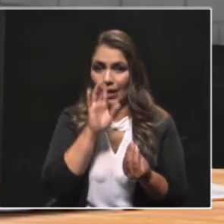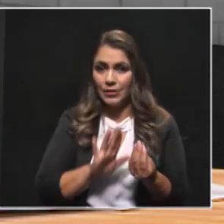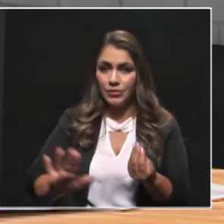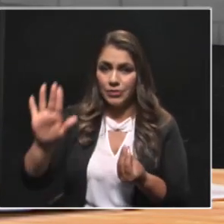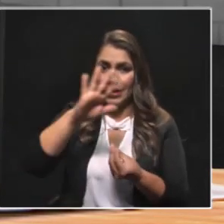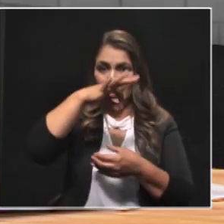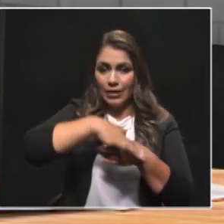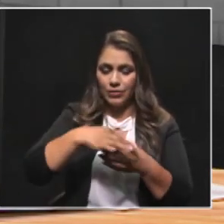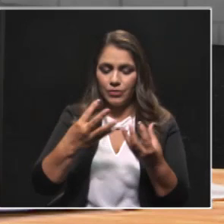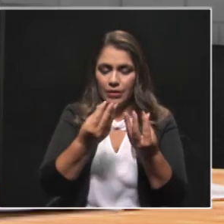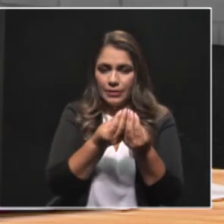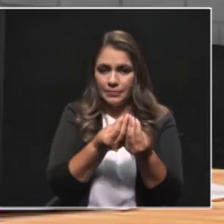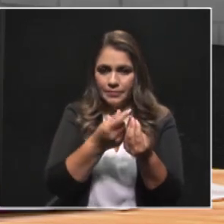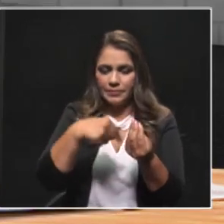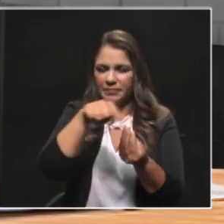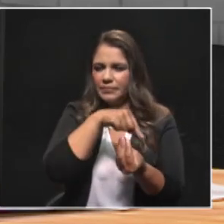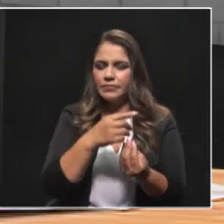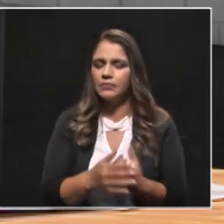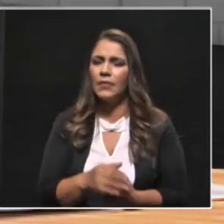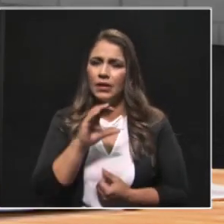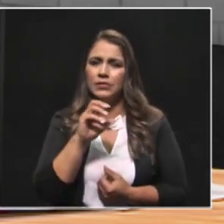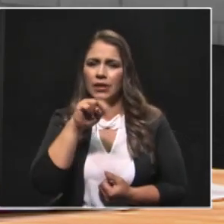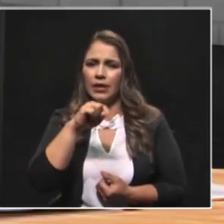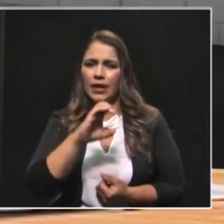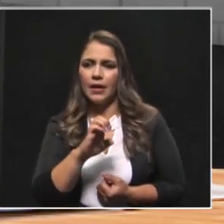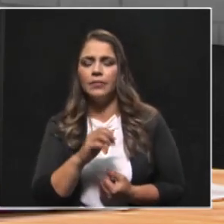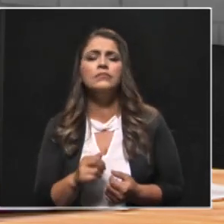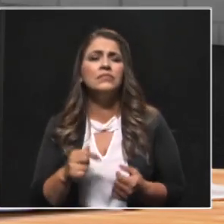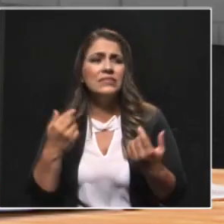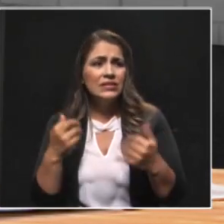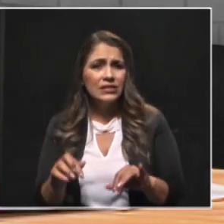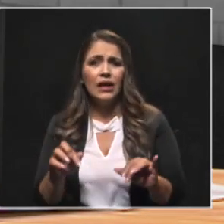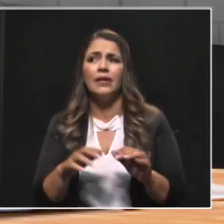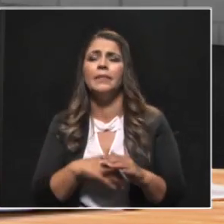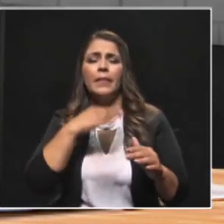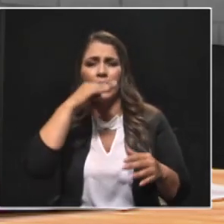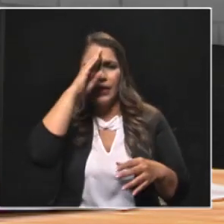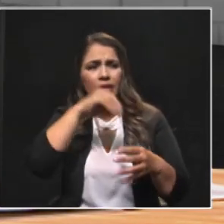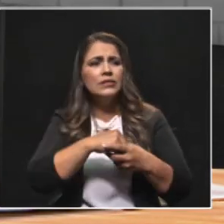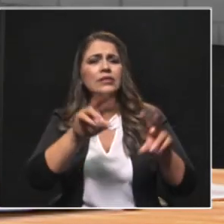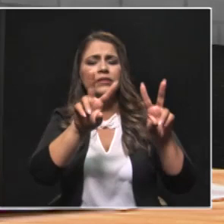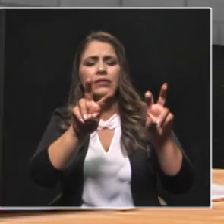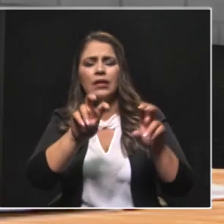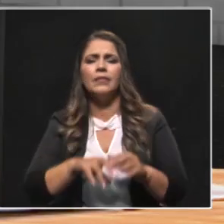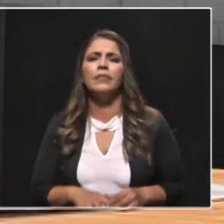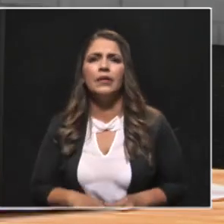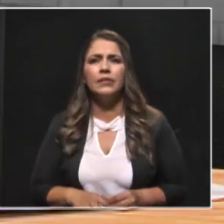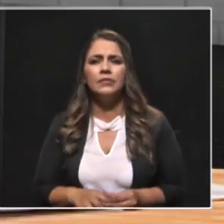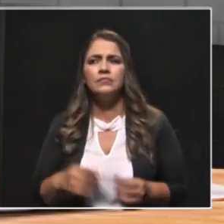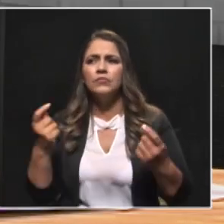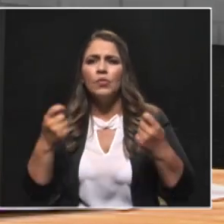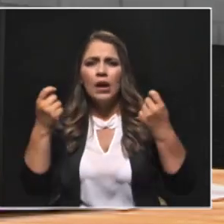recibido, digamos, una cantidad de reportes ciudadanos alrededor del tema de propaganda